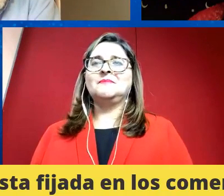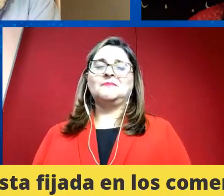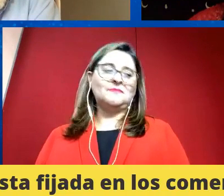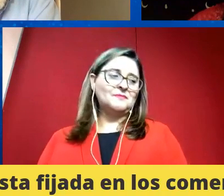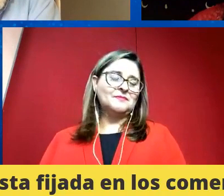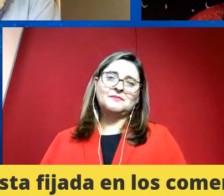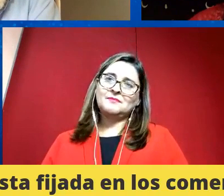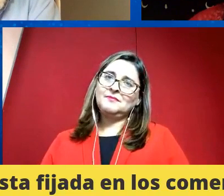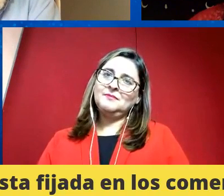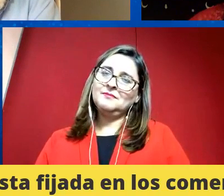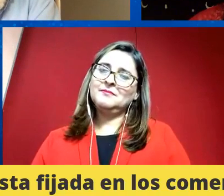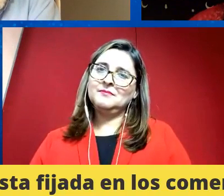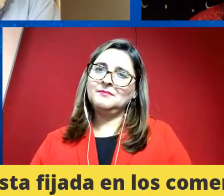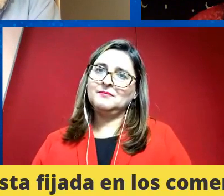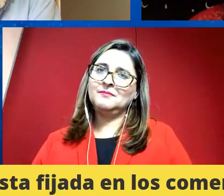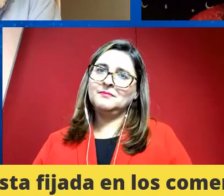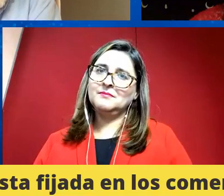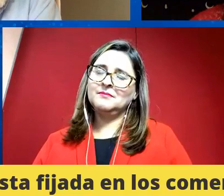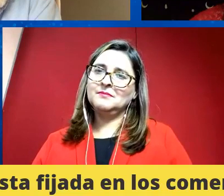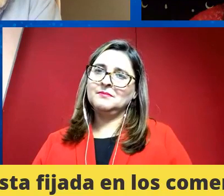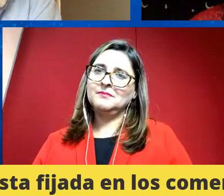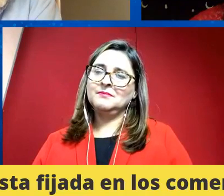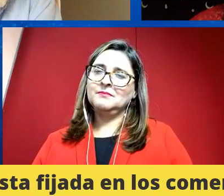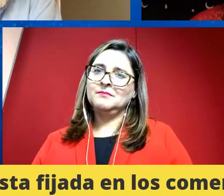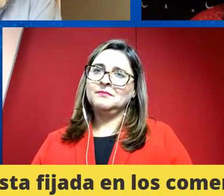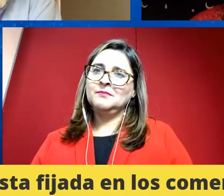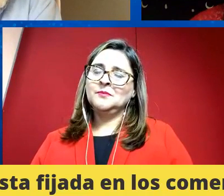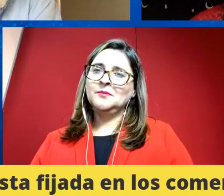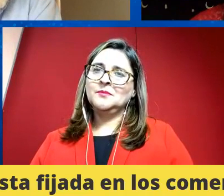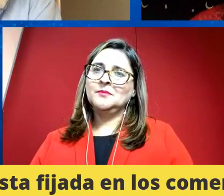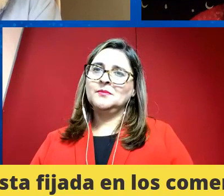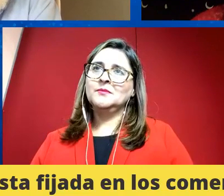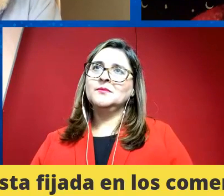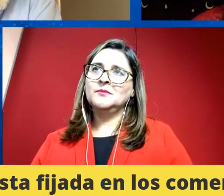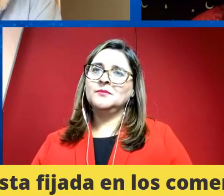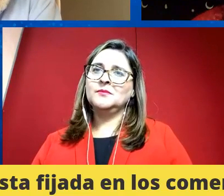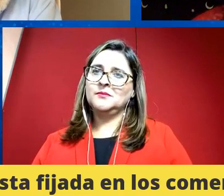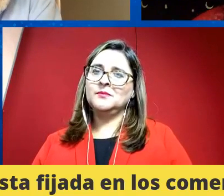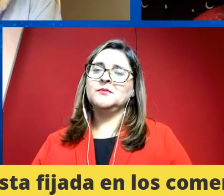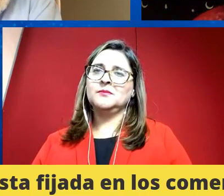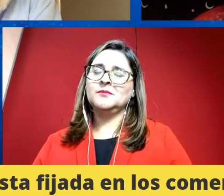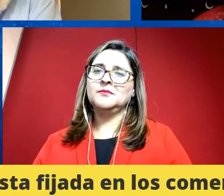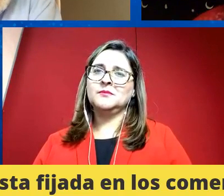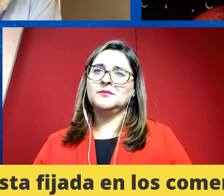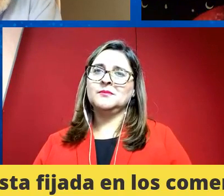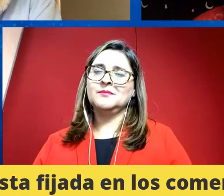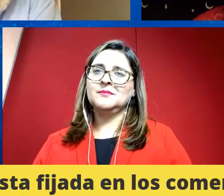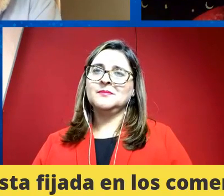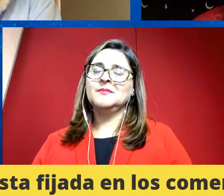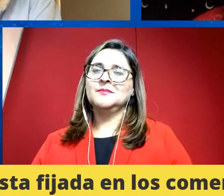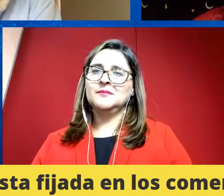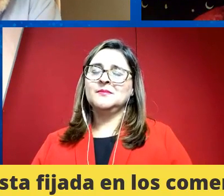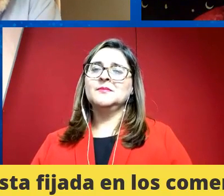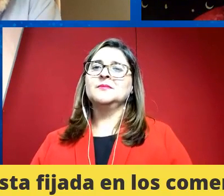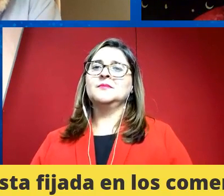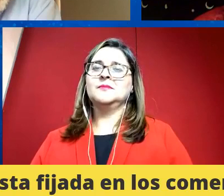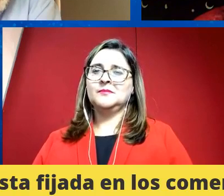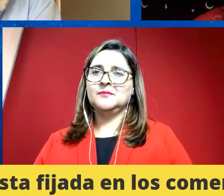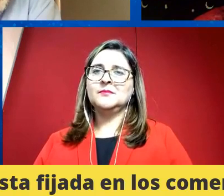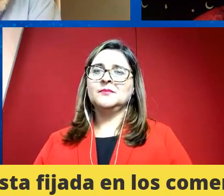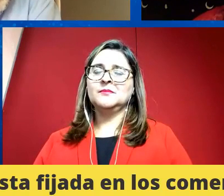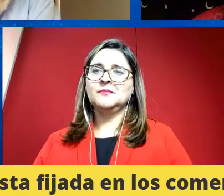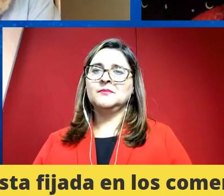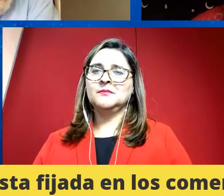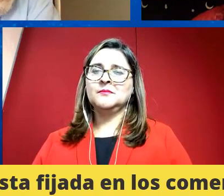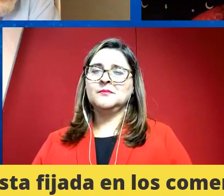en la región de Antofagasta, bueno, en todo el desierto de Atacama, está la Universidad de Atacama también, que tiene